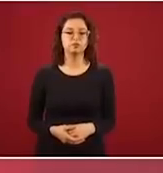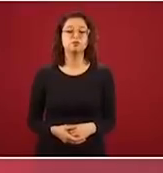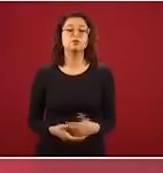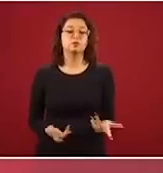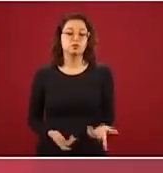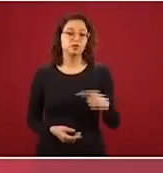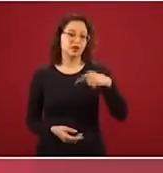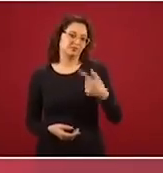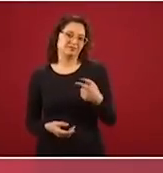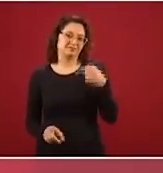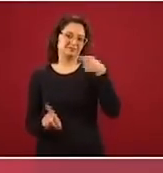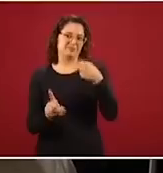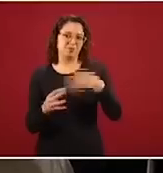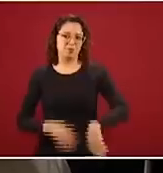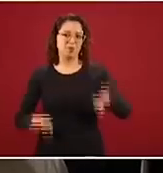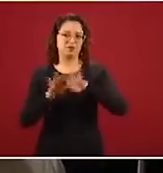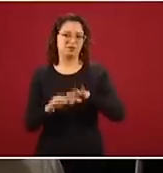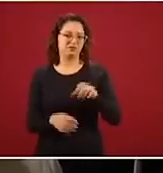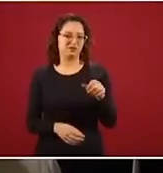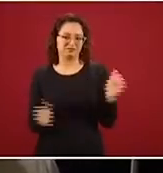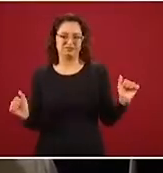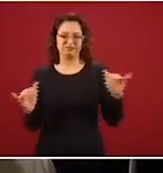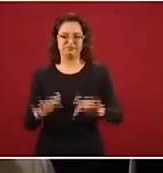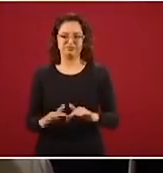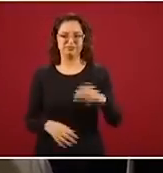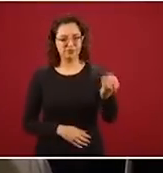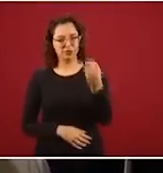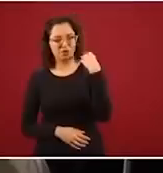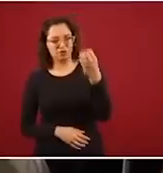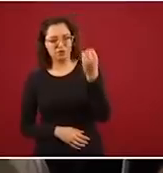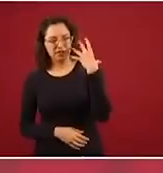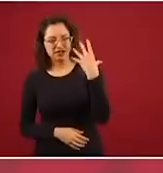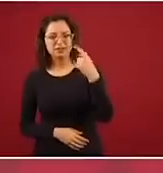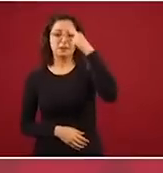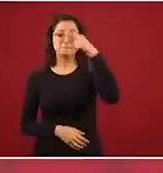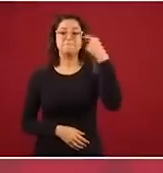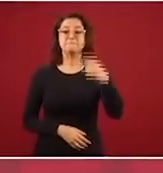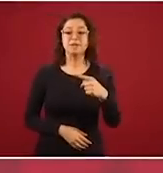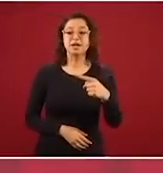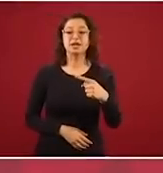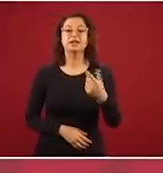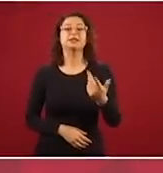estas conferencias nos ayudan mucho para que